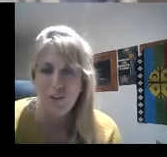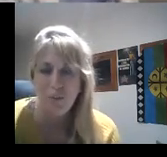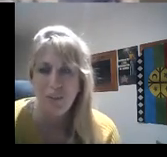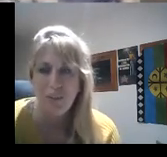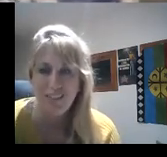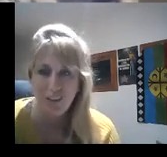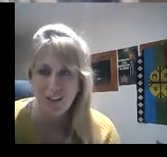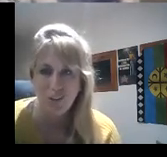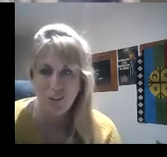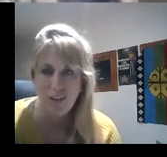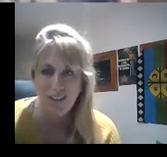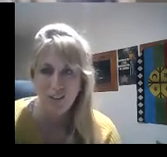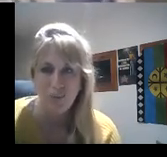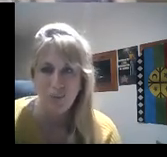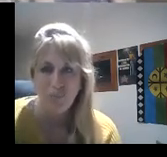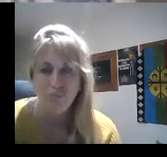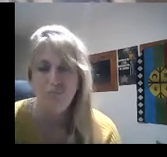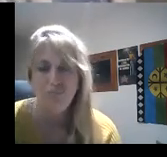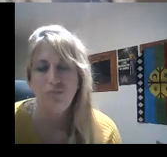¿no? Me parece que no es casual eso.